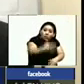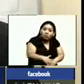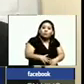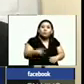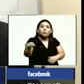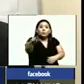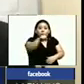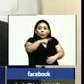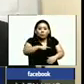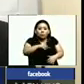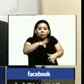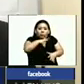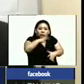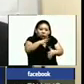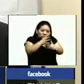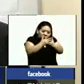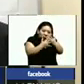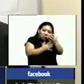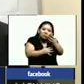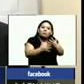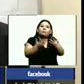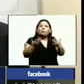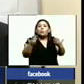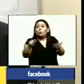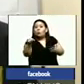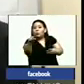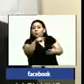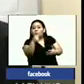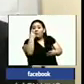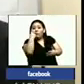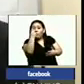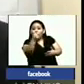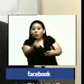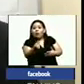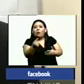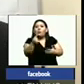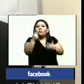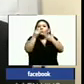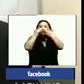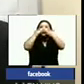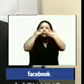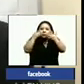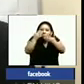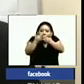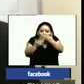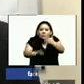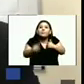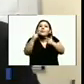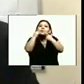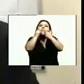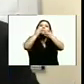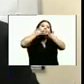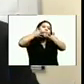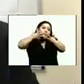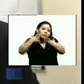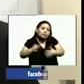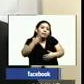Esos vómitos Están con sangre Si usted ve Algún sangrado De mucosa De las encías